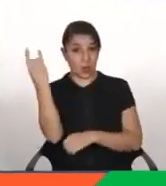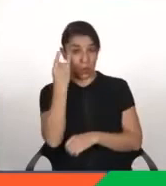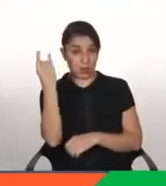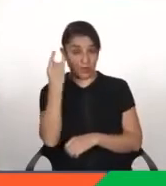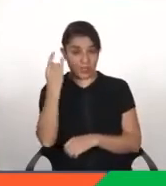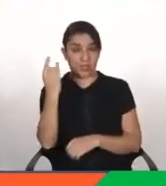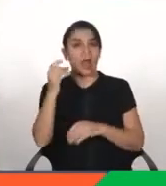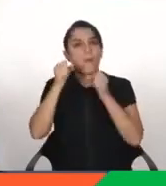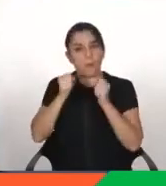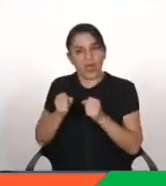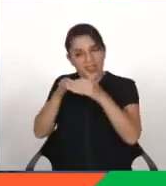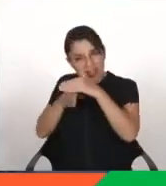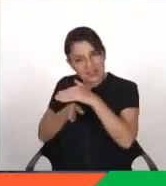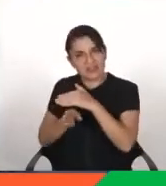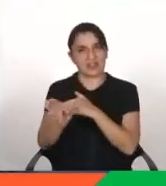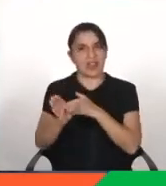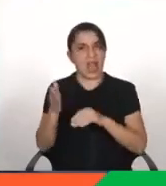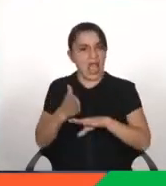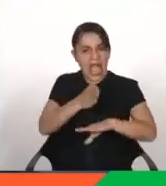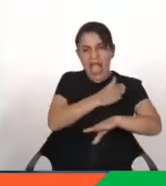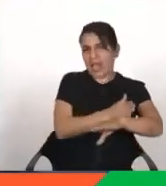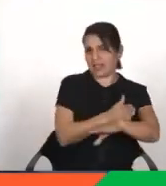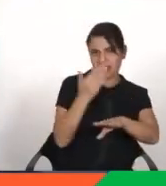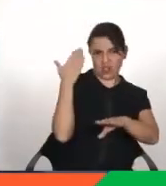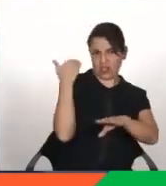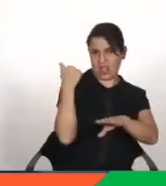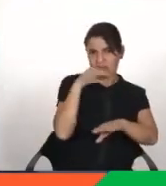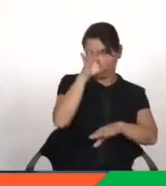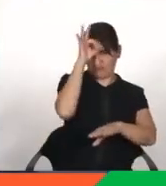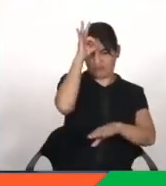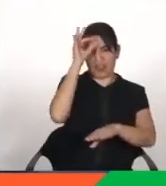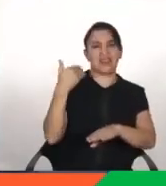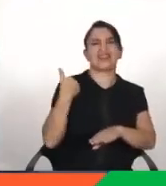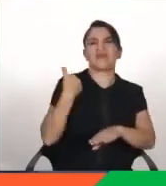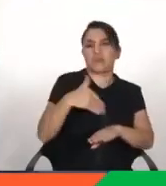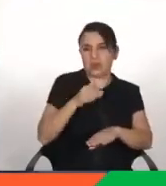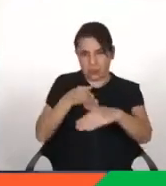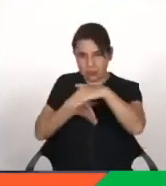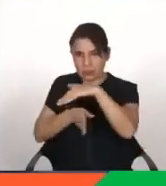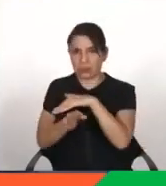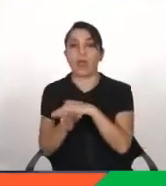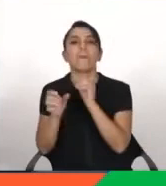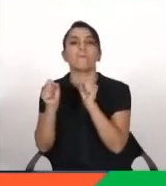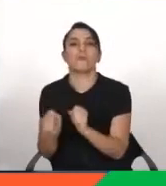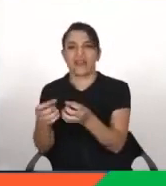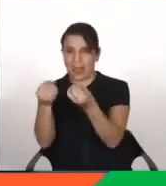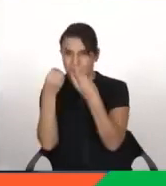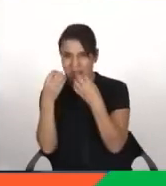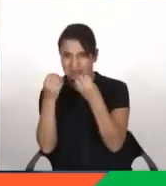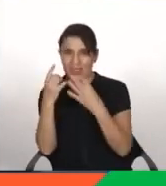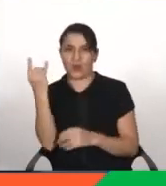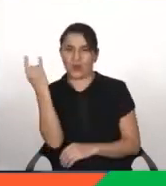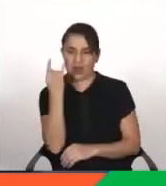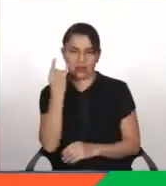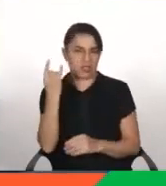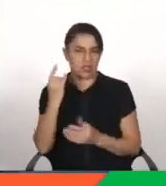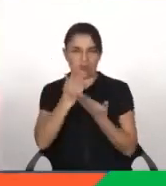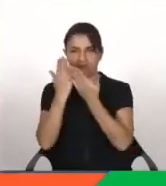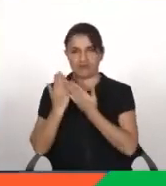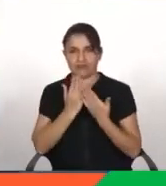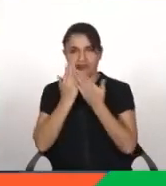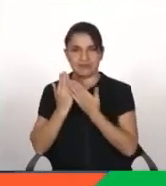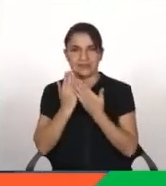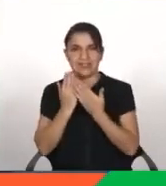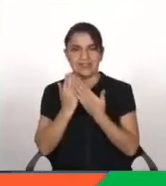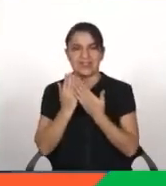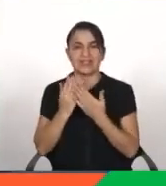ella sin conocimientos previos de esa disciplina en concreto pueda acceder a ese conocimiento y pueda aprender todo eso. Entonces, claro, aquí también entra